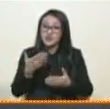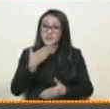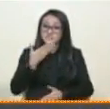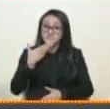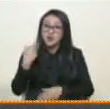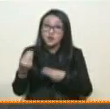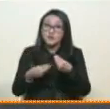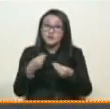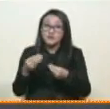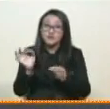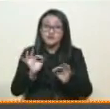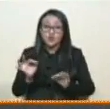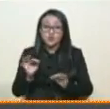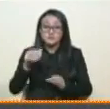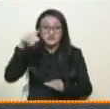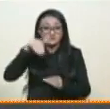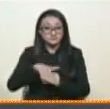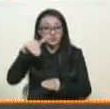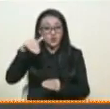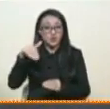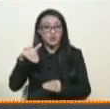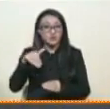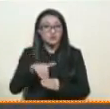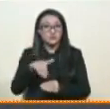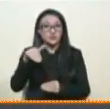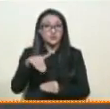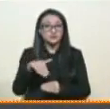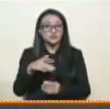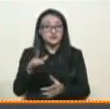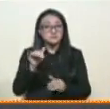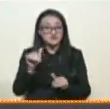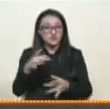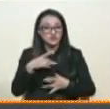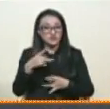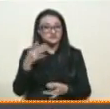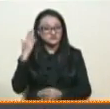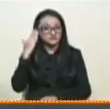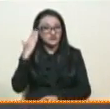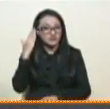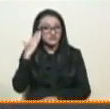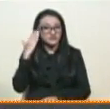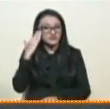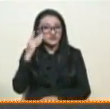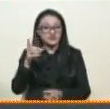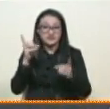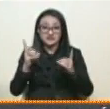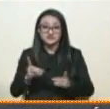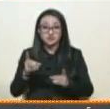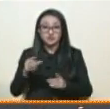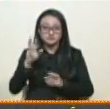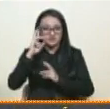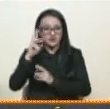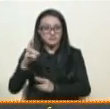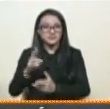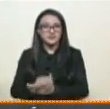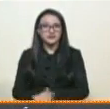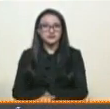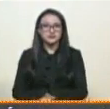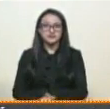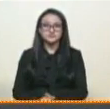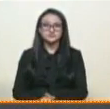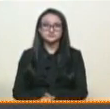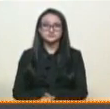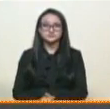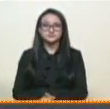para el elector, que digamos, el interesado en saber que efectivamente su decisión es respetada. ¿A qué